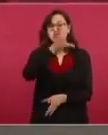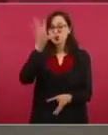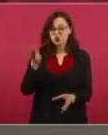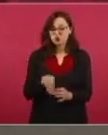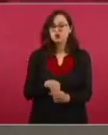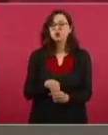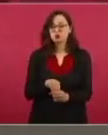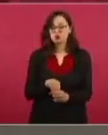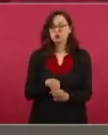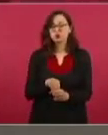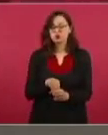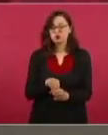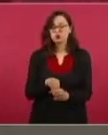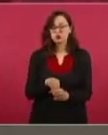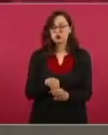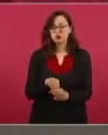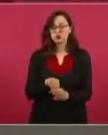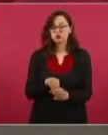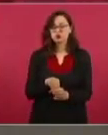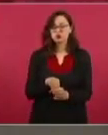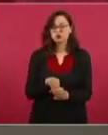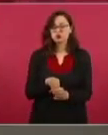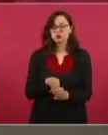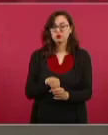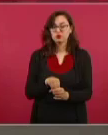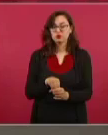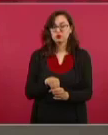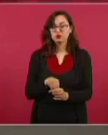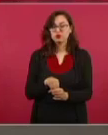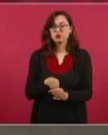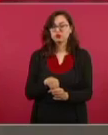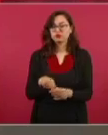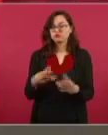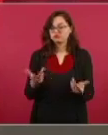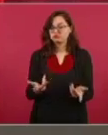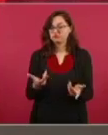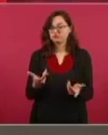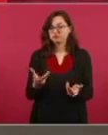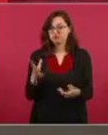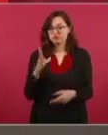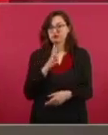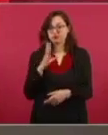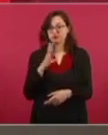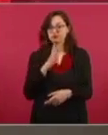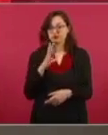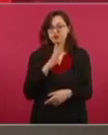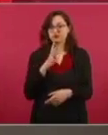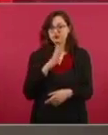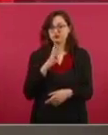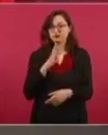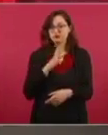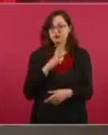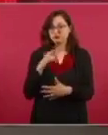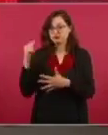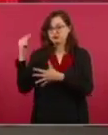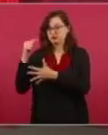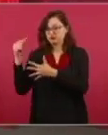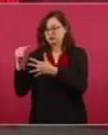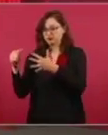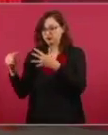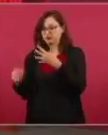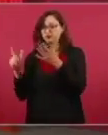existen posibles